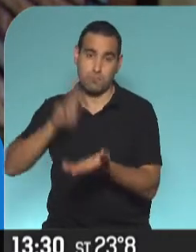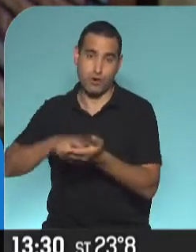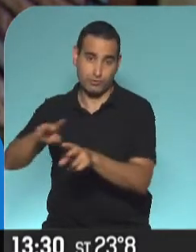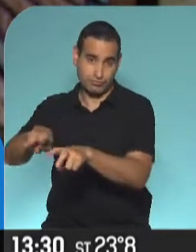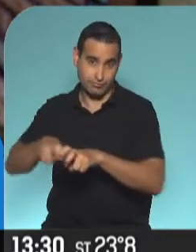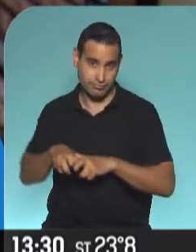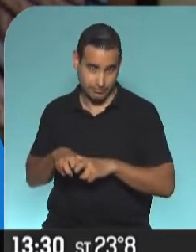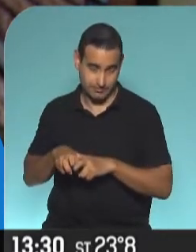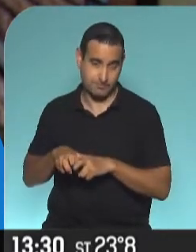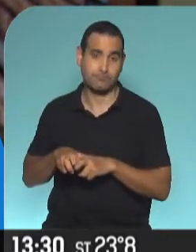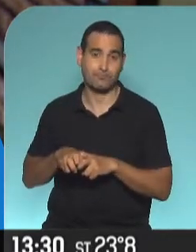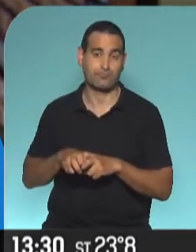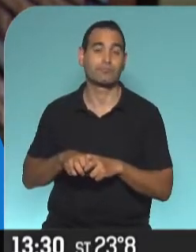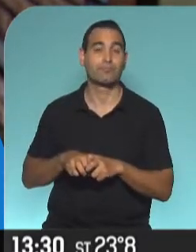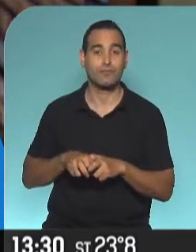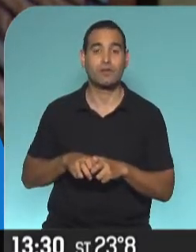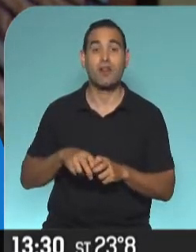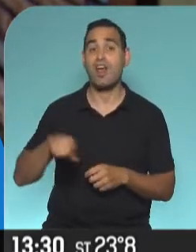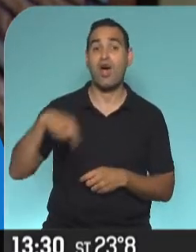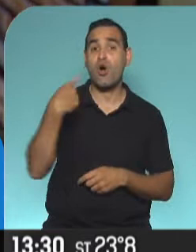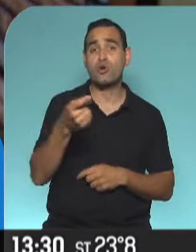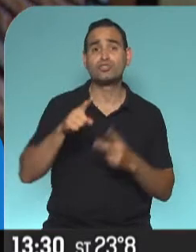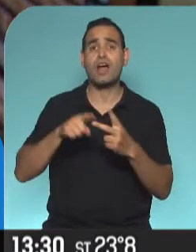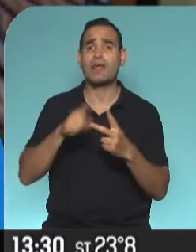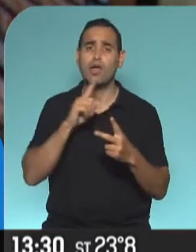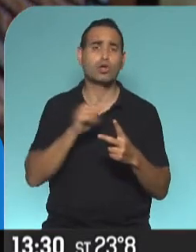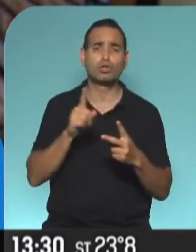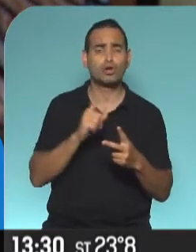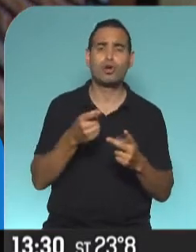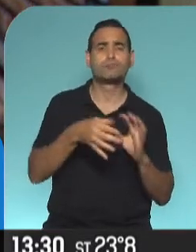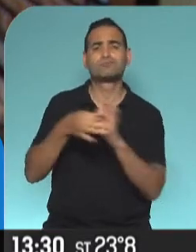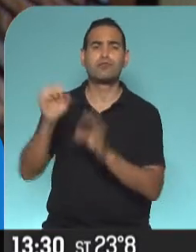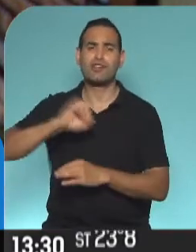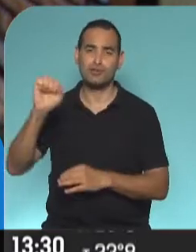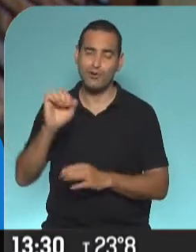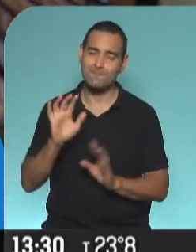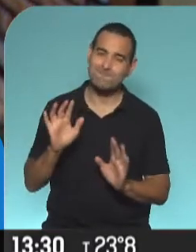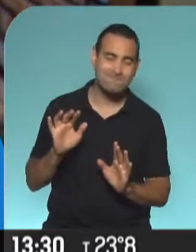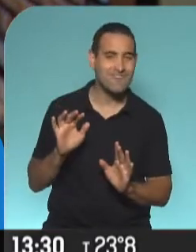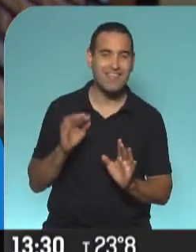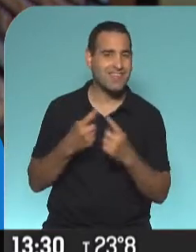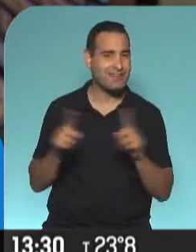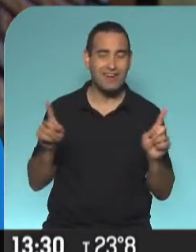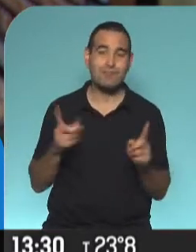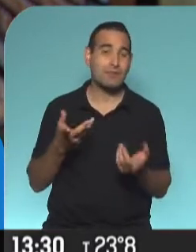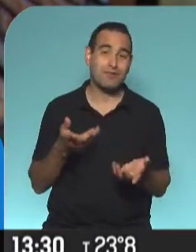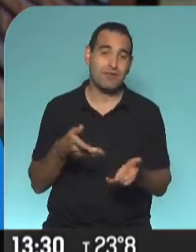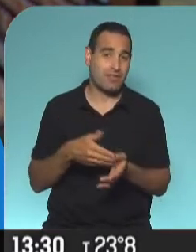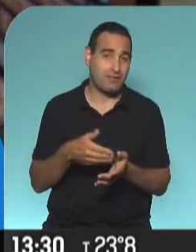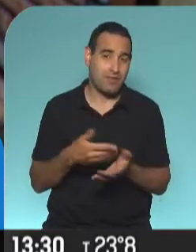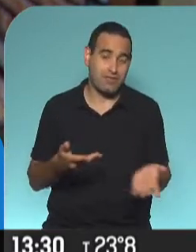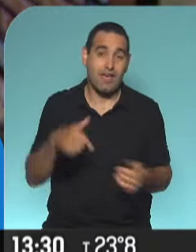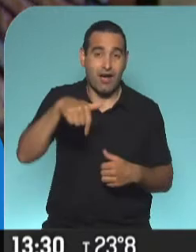sistema de seguridad social. Contra la otra fórmula dice, no, hay que ajustar por inflación. Digamos, Claro. son dos criterios que tienen mucho que ver con las expectativas que